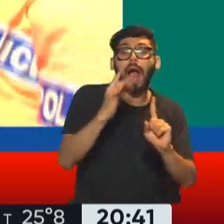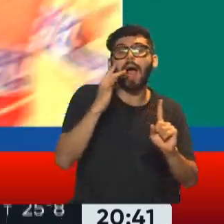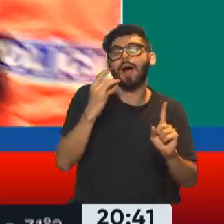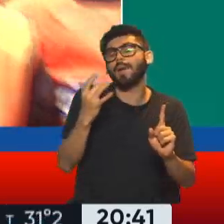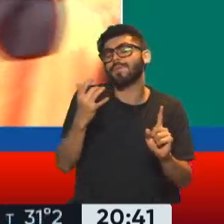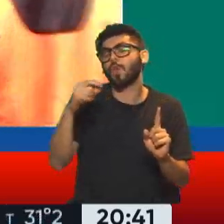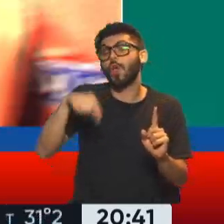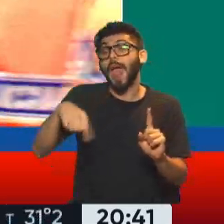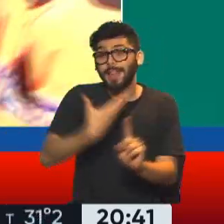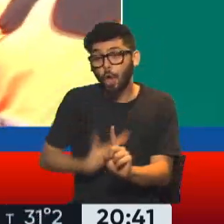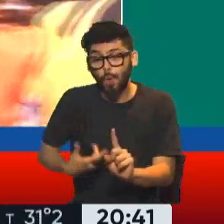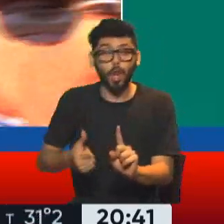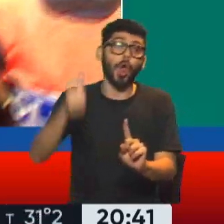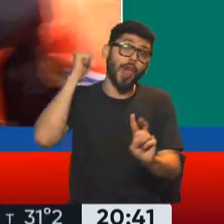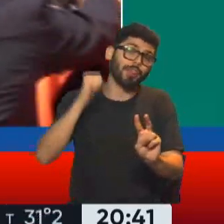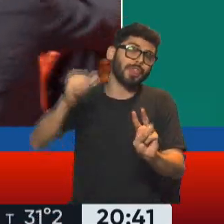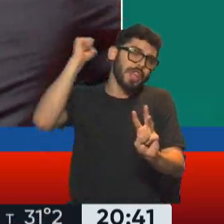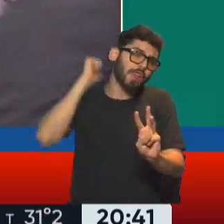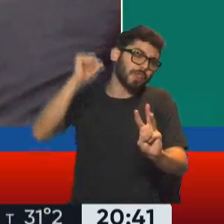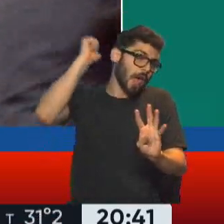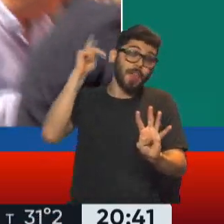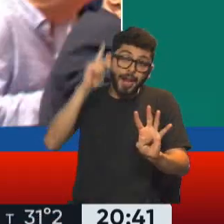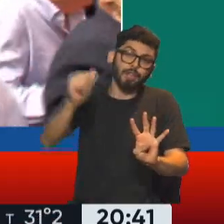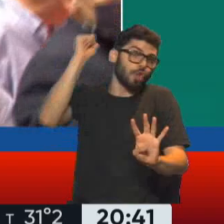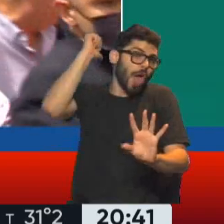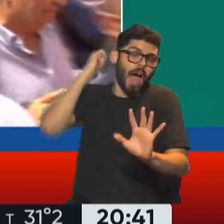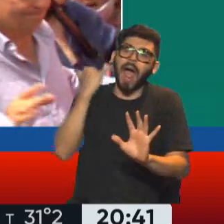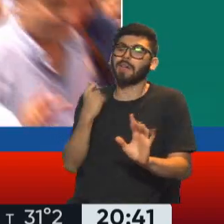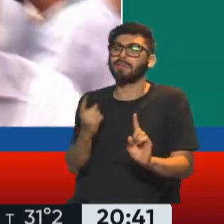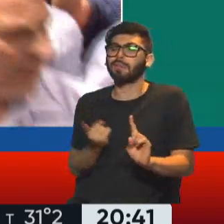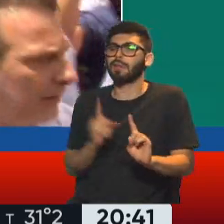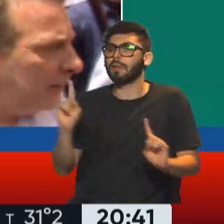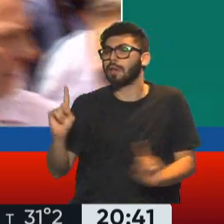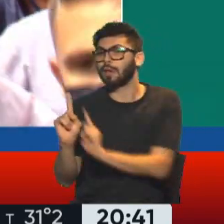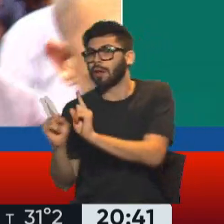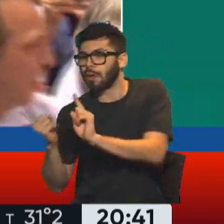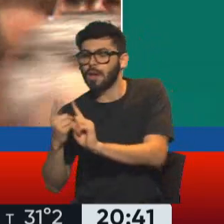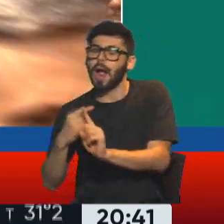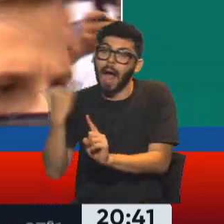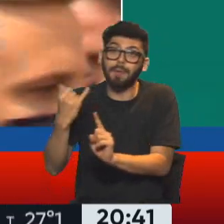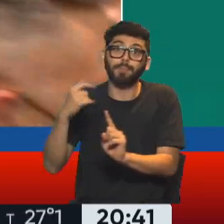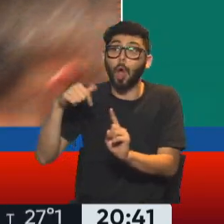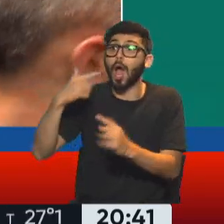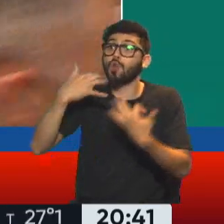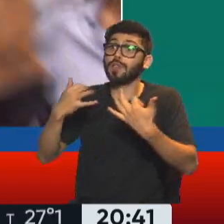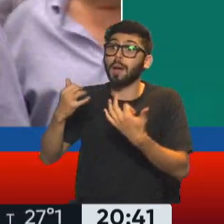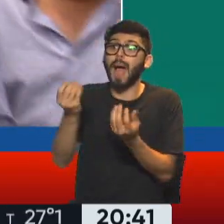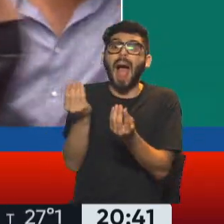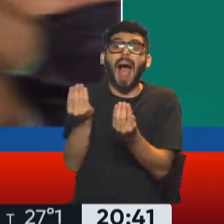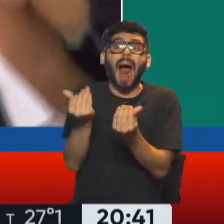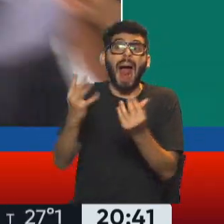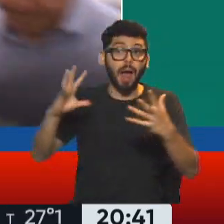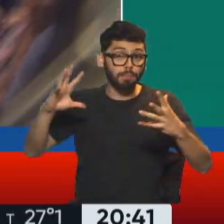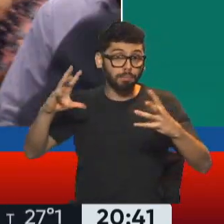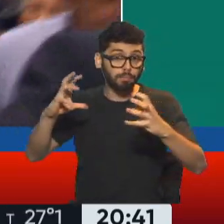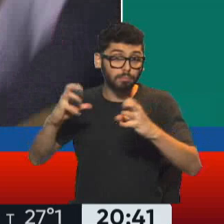este gobierno, No, claro. ni del anterior, ni Exactamente. del gobierno de Néstor, ni de hace muchísimos años atrás. Me parece que fue empeorando la calidad de la justicia y la credibilidad de la